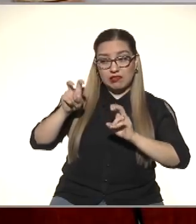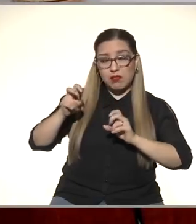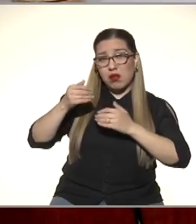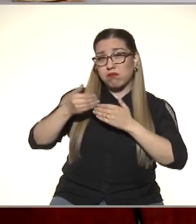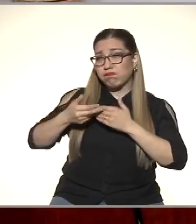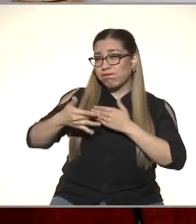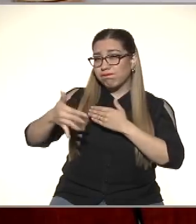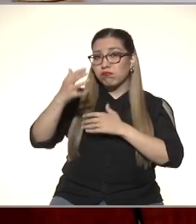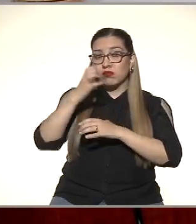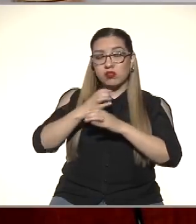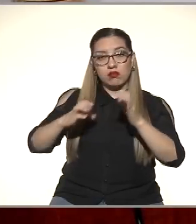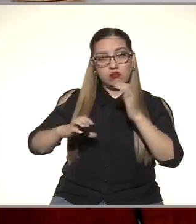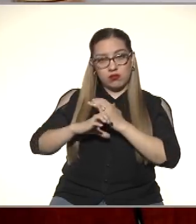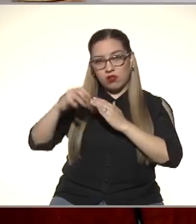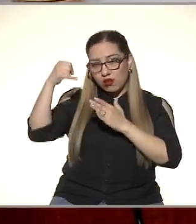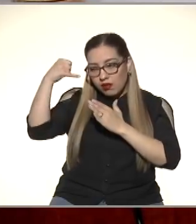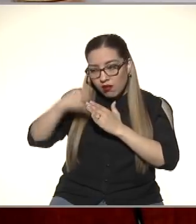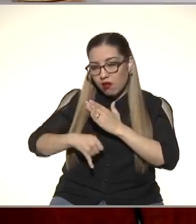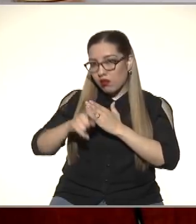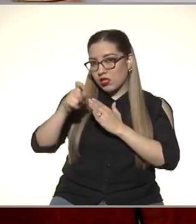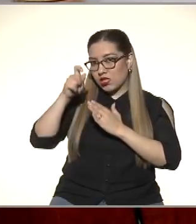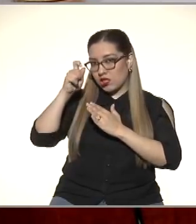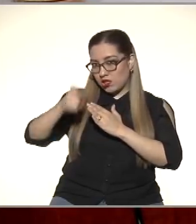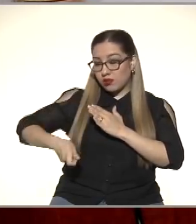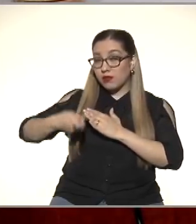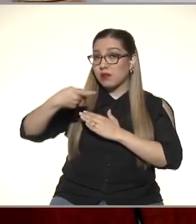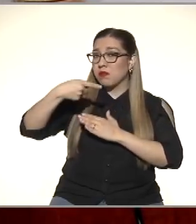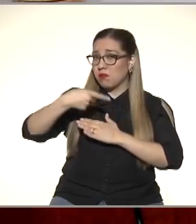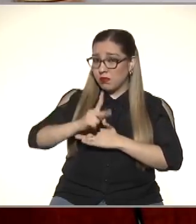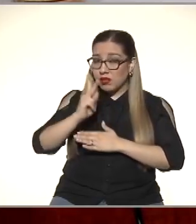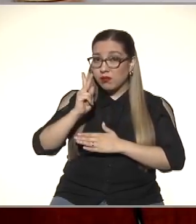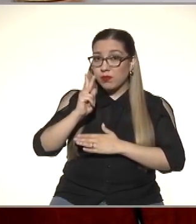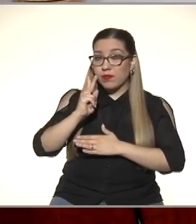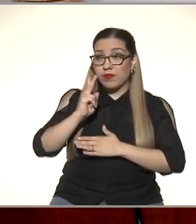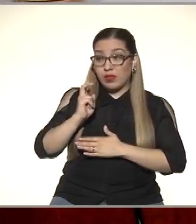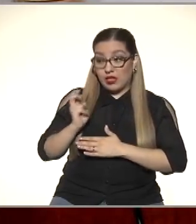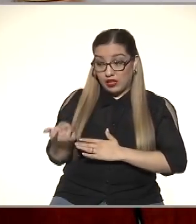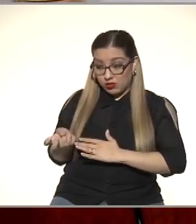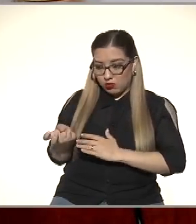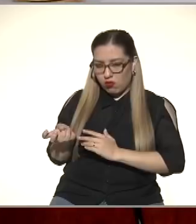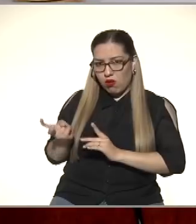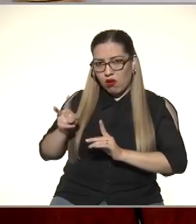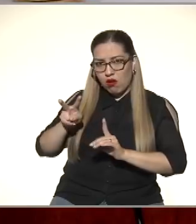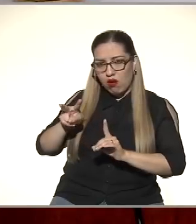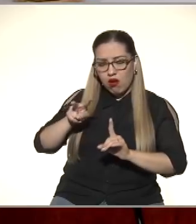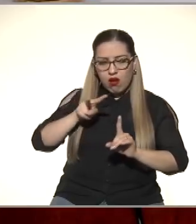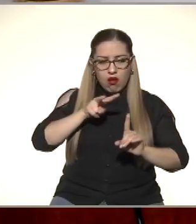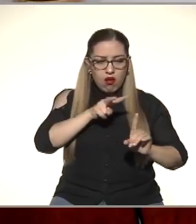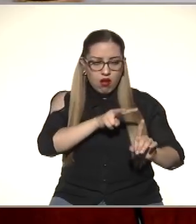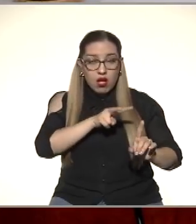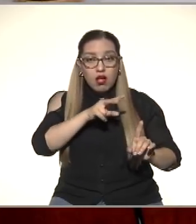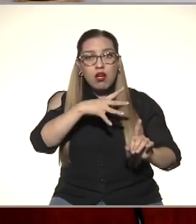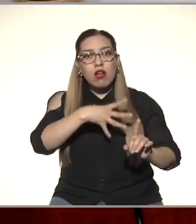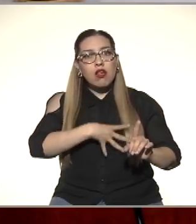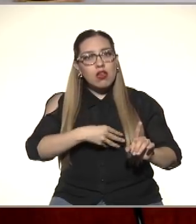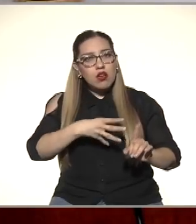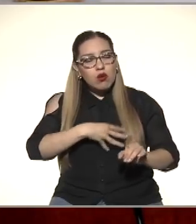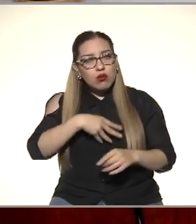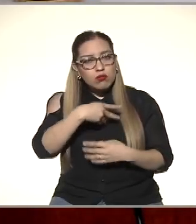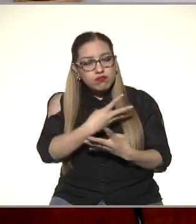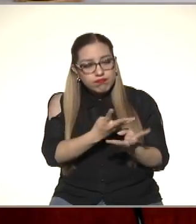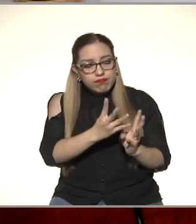tener. Pero raras veces se ve y se vive esto desde el lado de los hijos. ¿Cómo viven los hijos